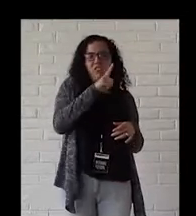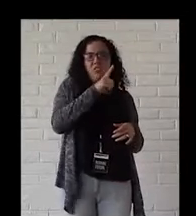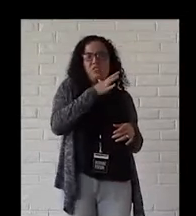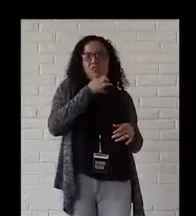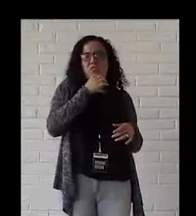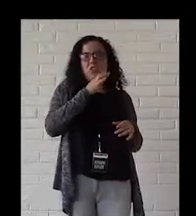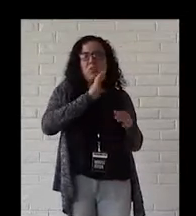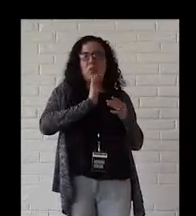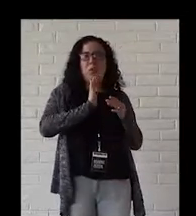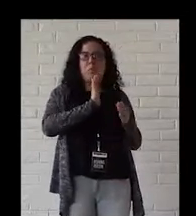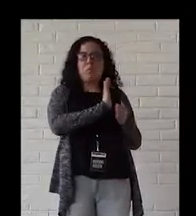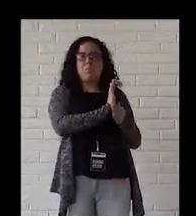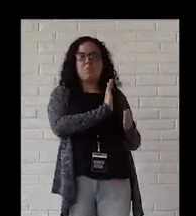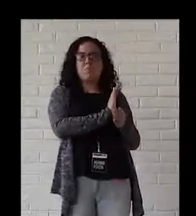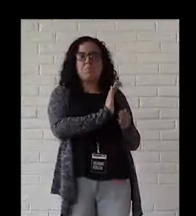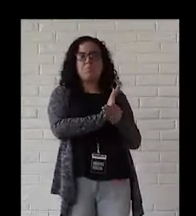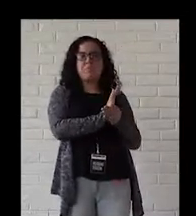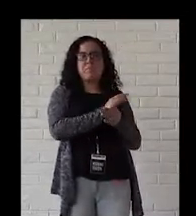que los ignoramos o